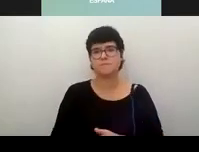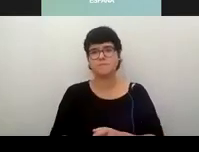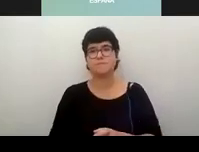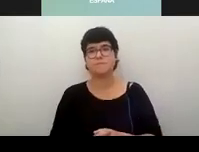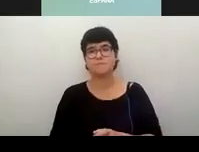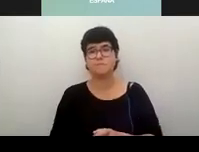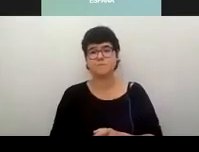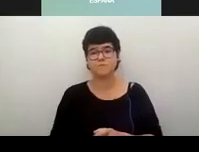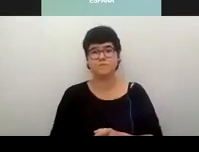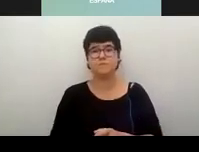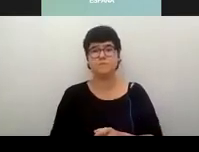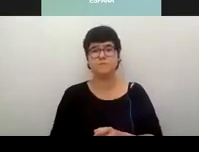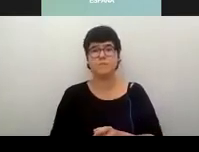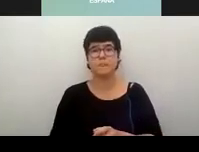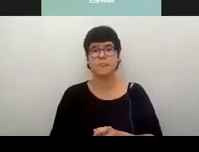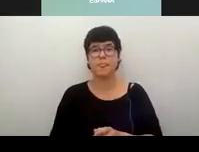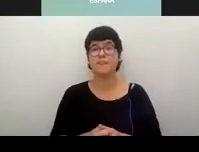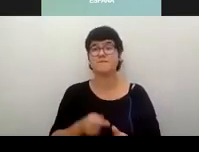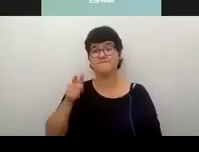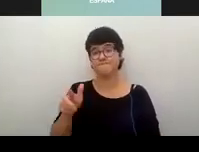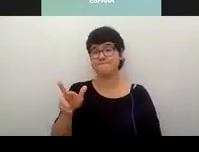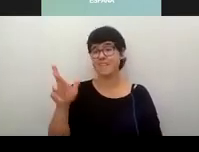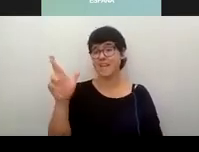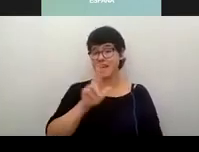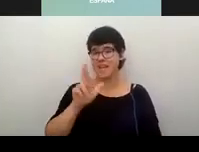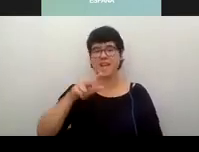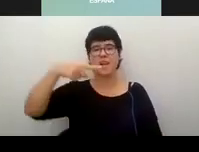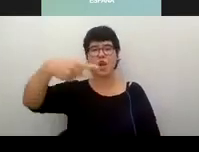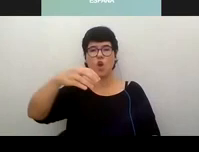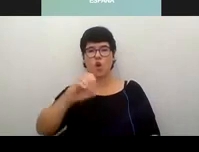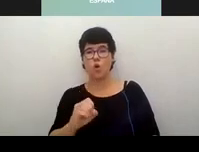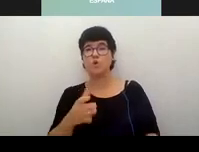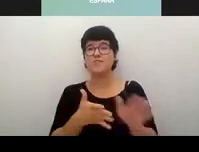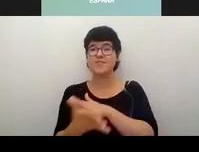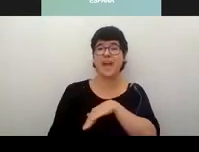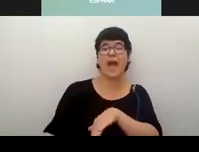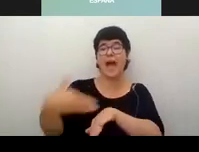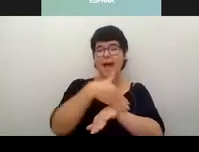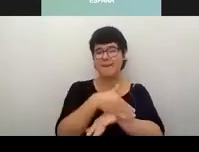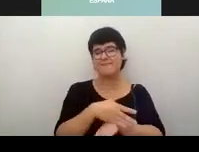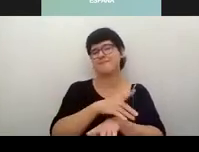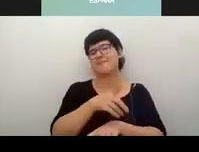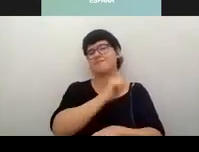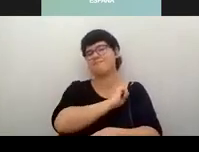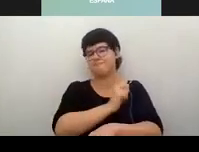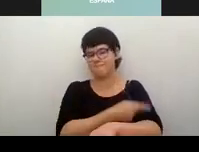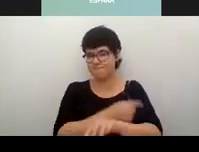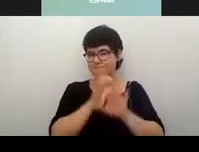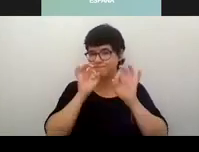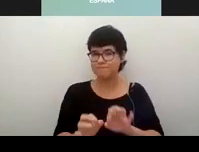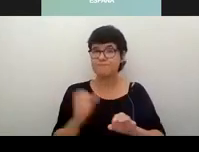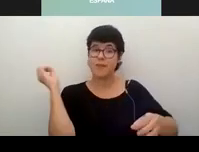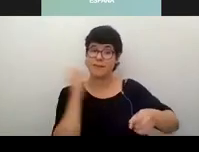Vale. Aquí tenemos el ERGO antes del ejercicio. Lo que vamos a hacer con él es preparar nuestros depósitos de